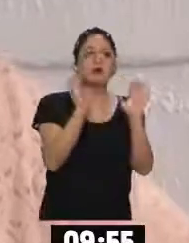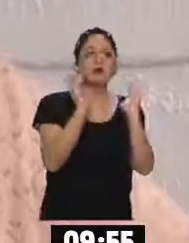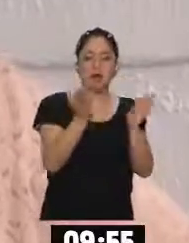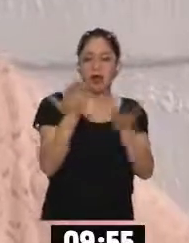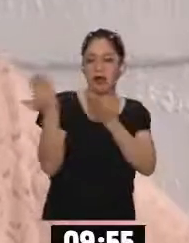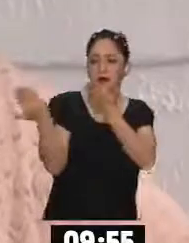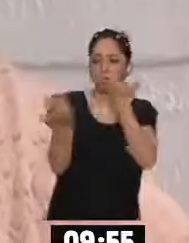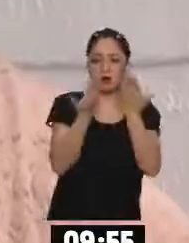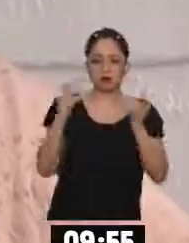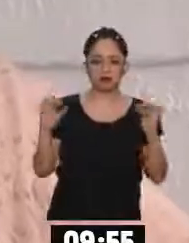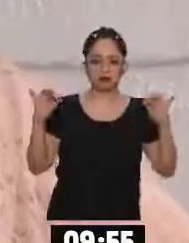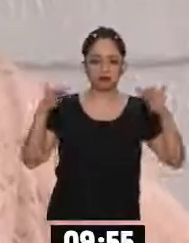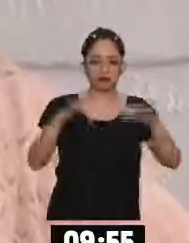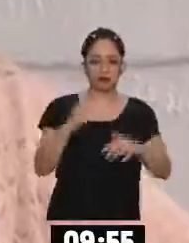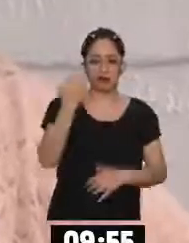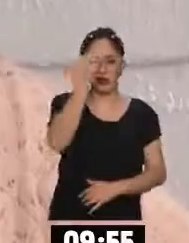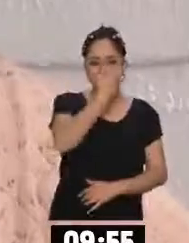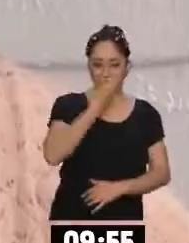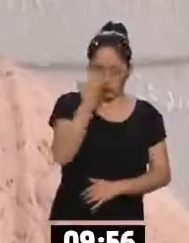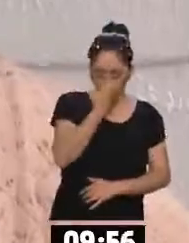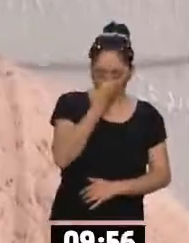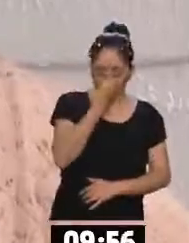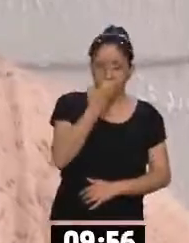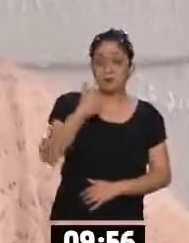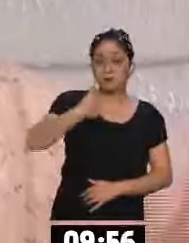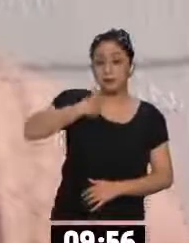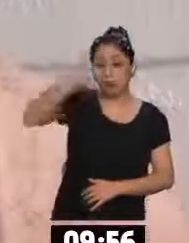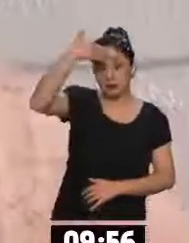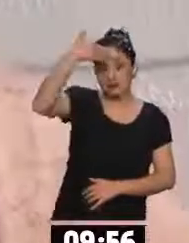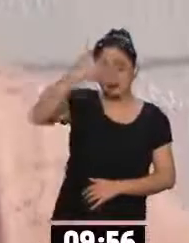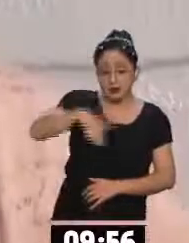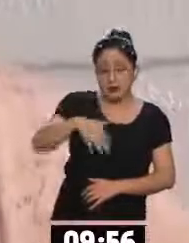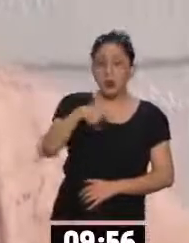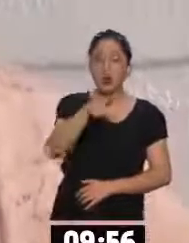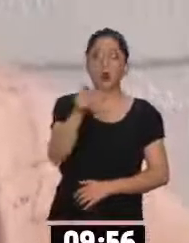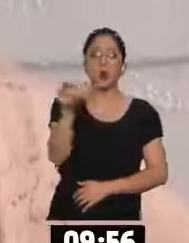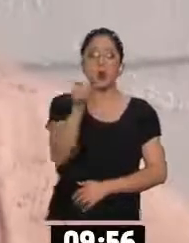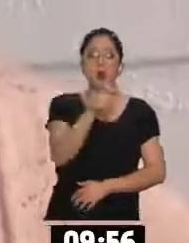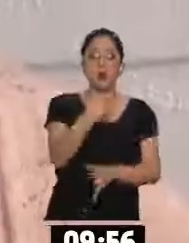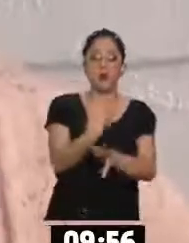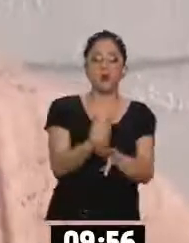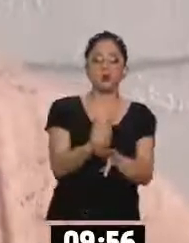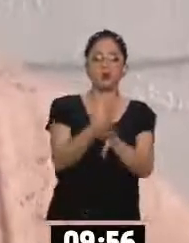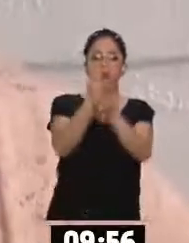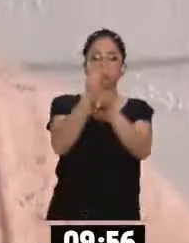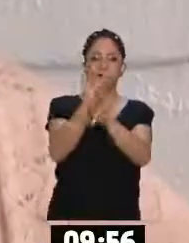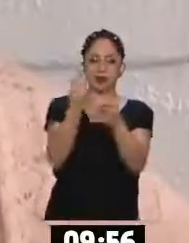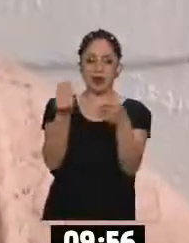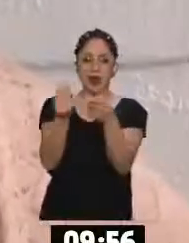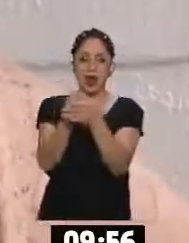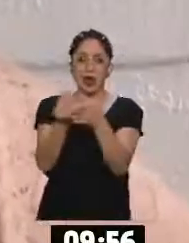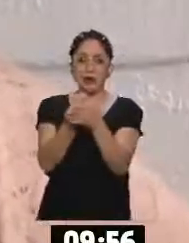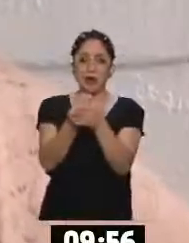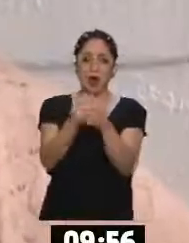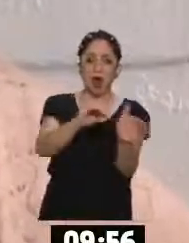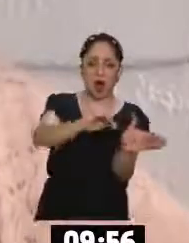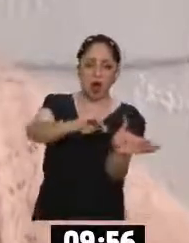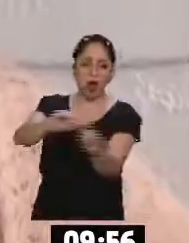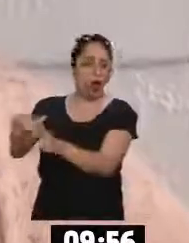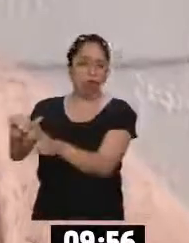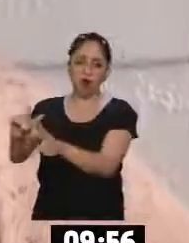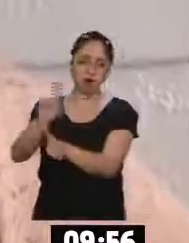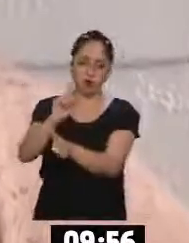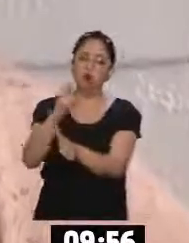herramientas del trabajo académico en plataformas digitales pues llegó para quedarse, Fernanda. Eso y